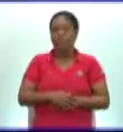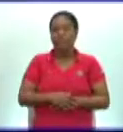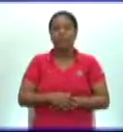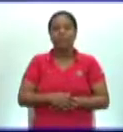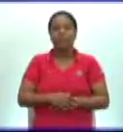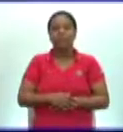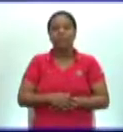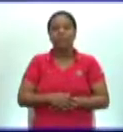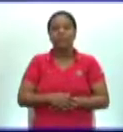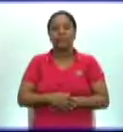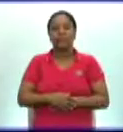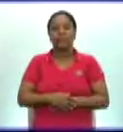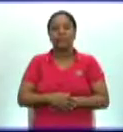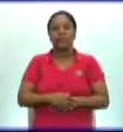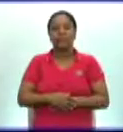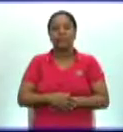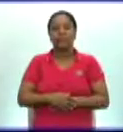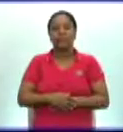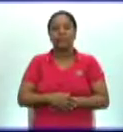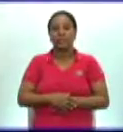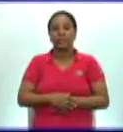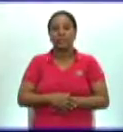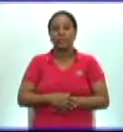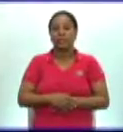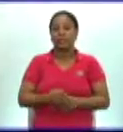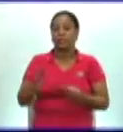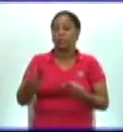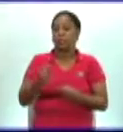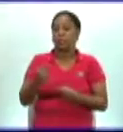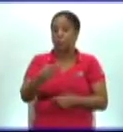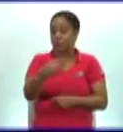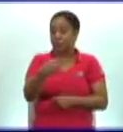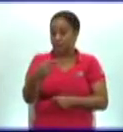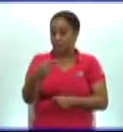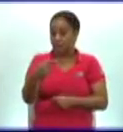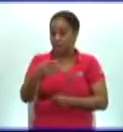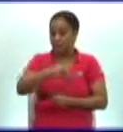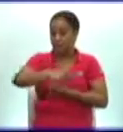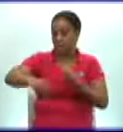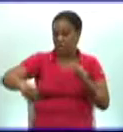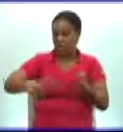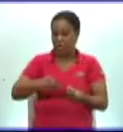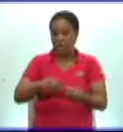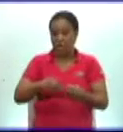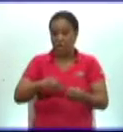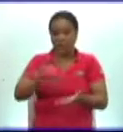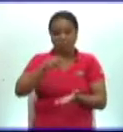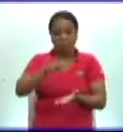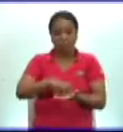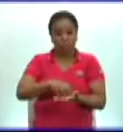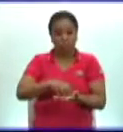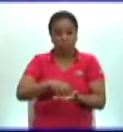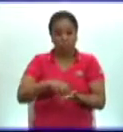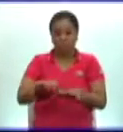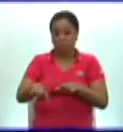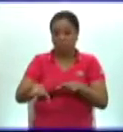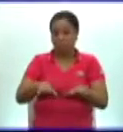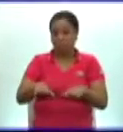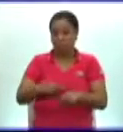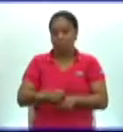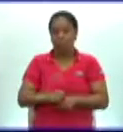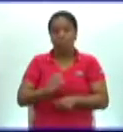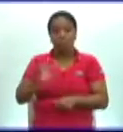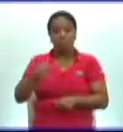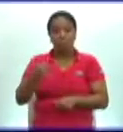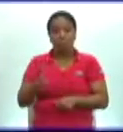se opone menos a variar su estado de movimiento. Un cuerpo con mayor masa es más